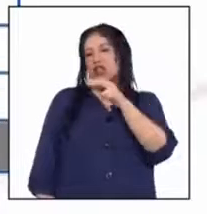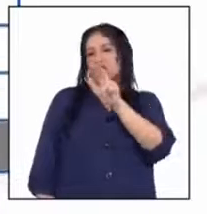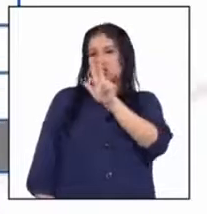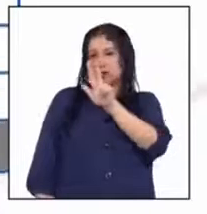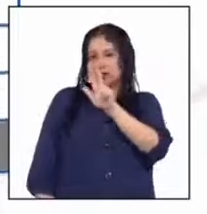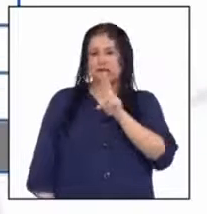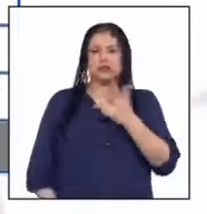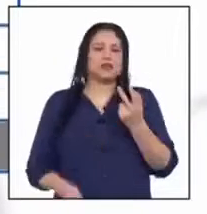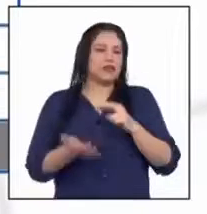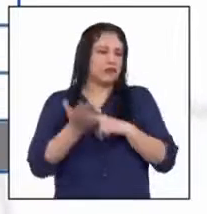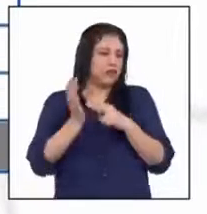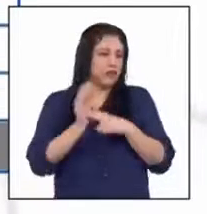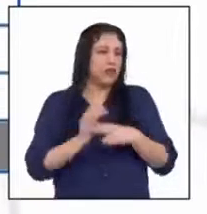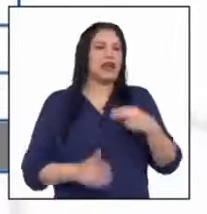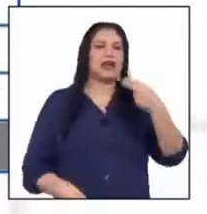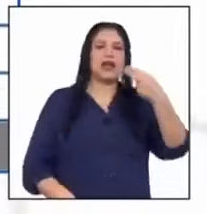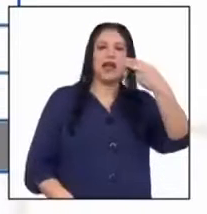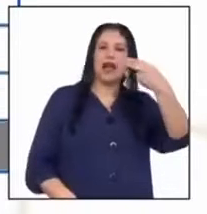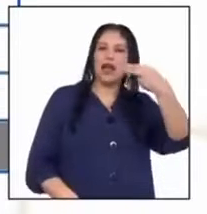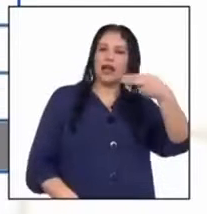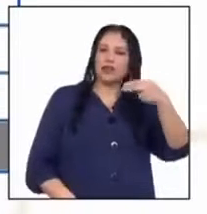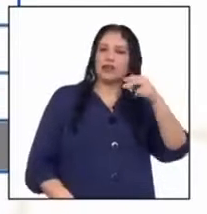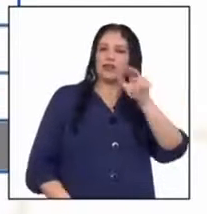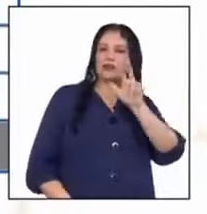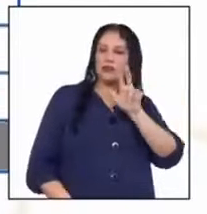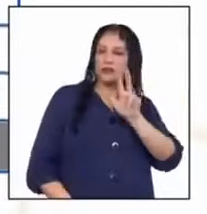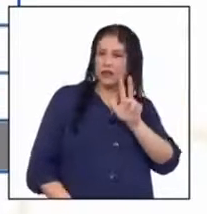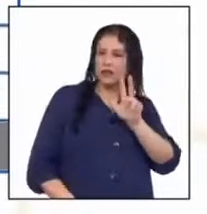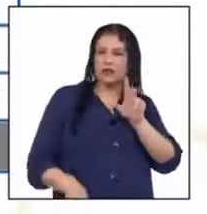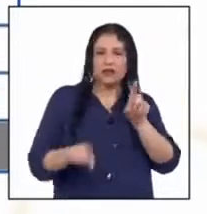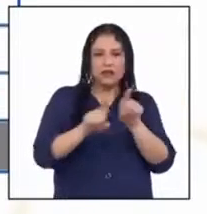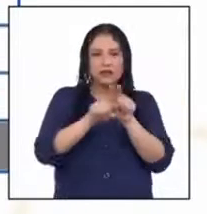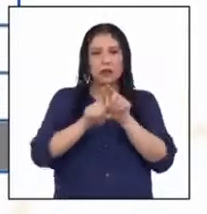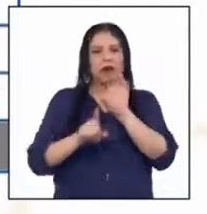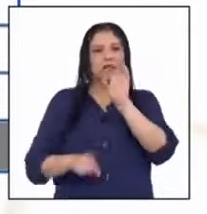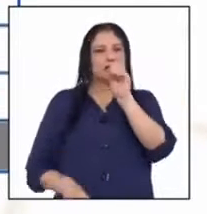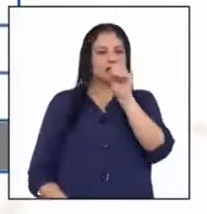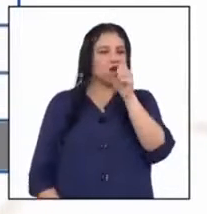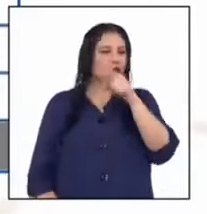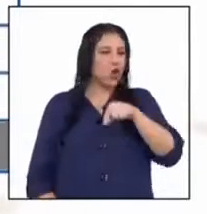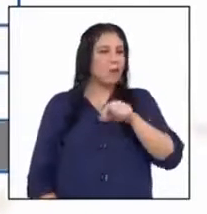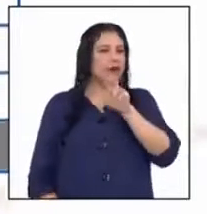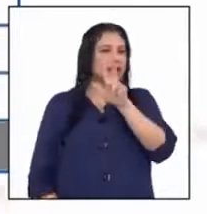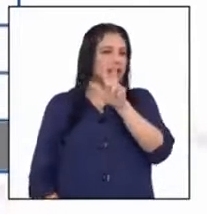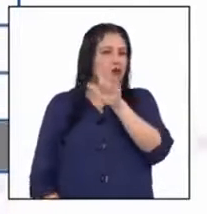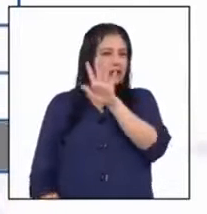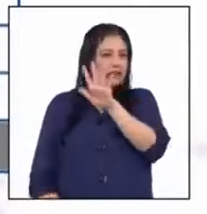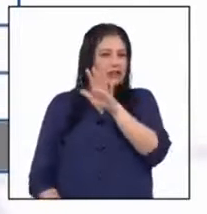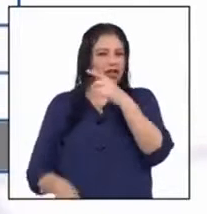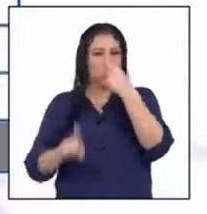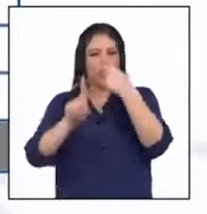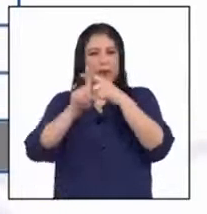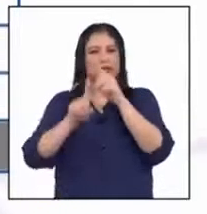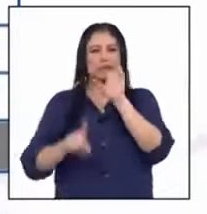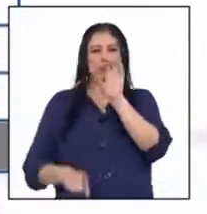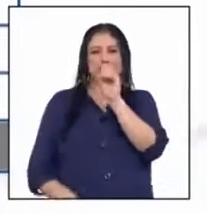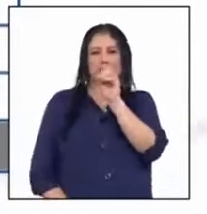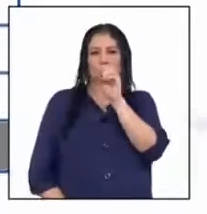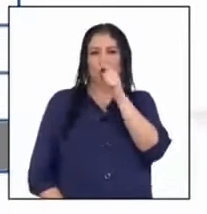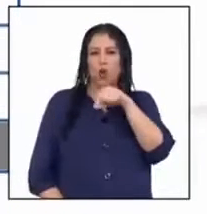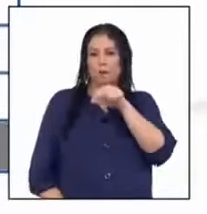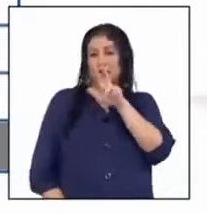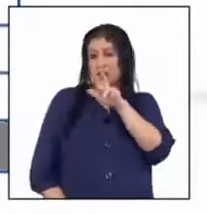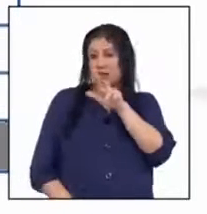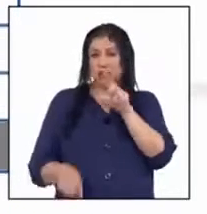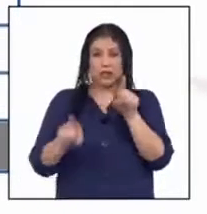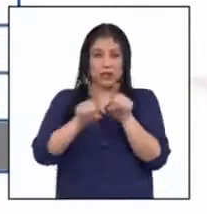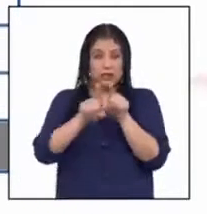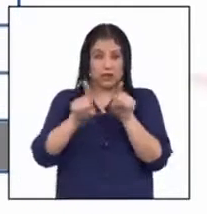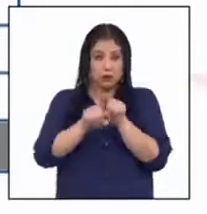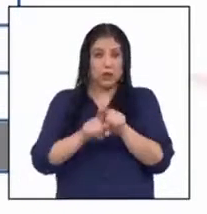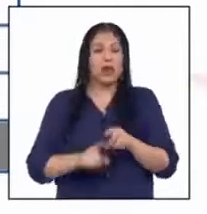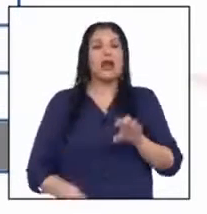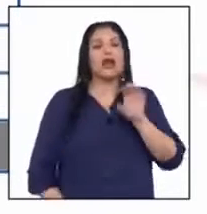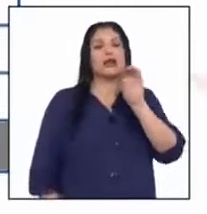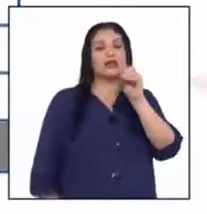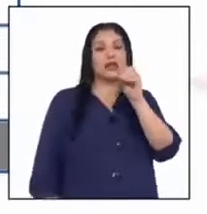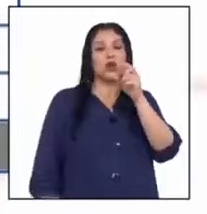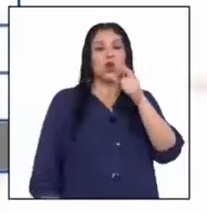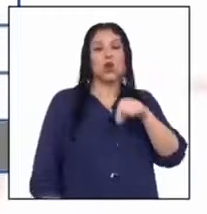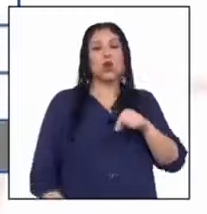decir, H sub 3 es igual a 0,35 más 0,3, que es igual